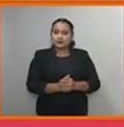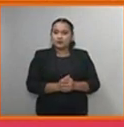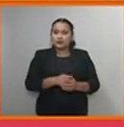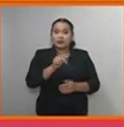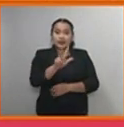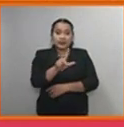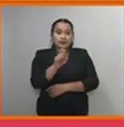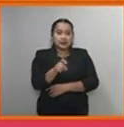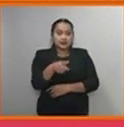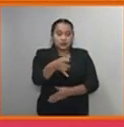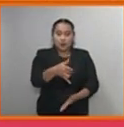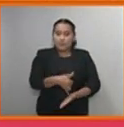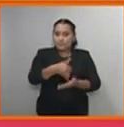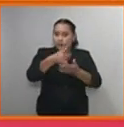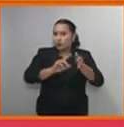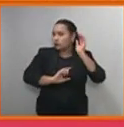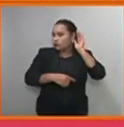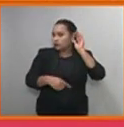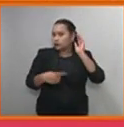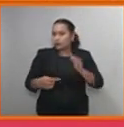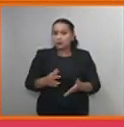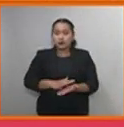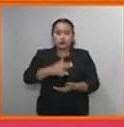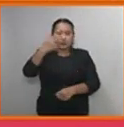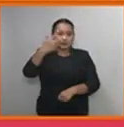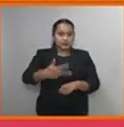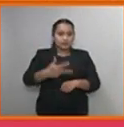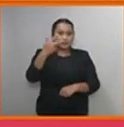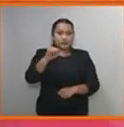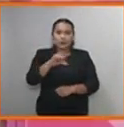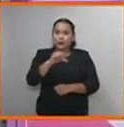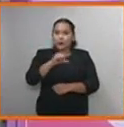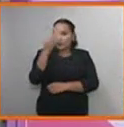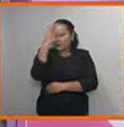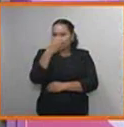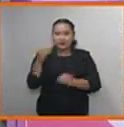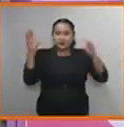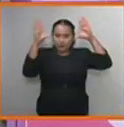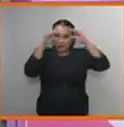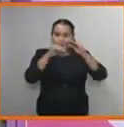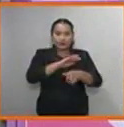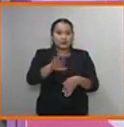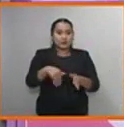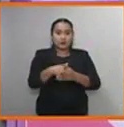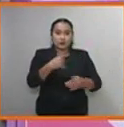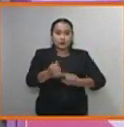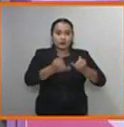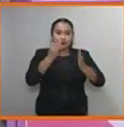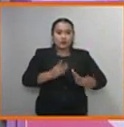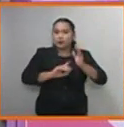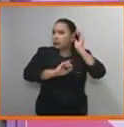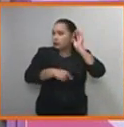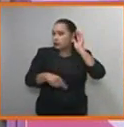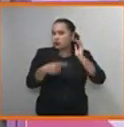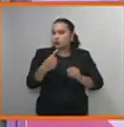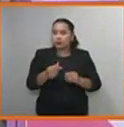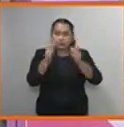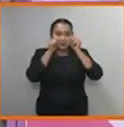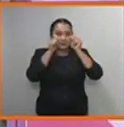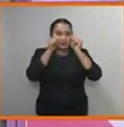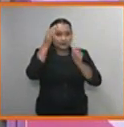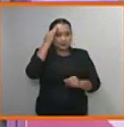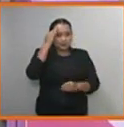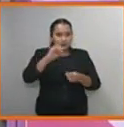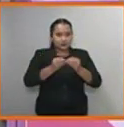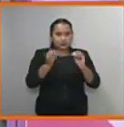3X, tu premio en la diaria es multiplicado por 3 esta linda noche. Y para todos nuestros jugadores de más uno, atentos, conoceremos el